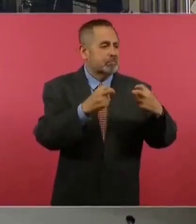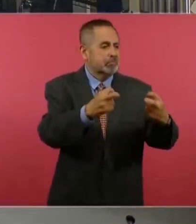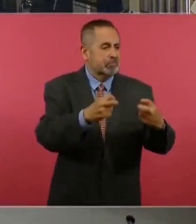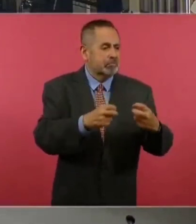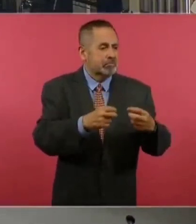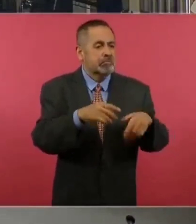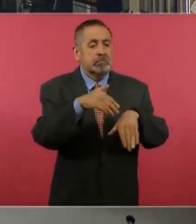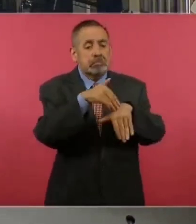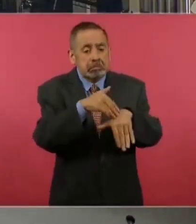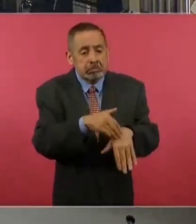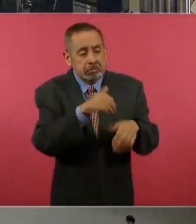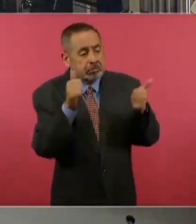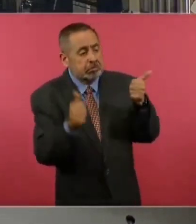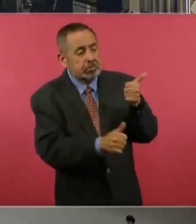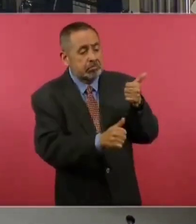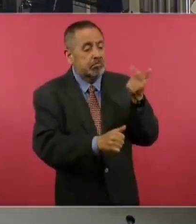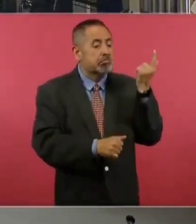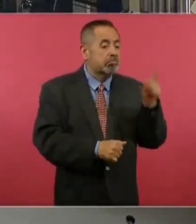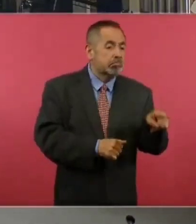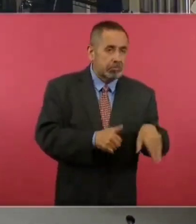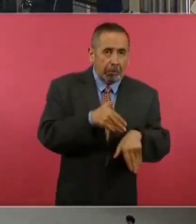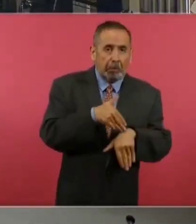consigna.